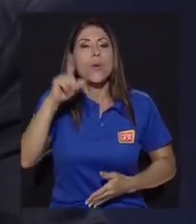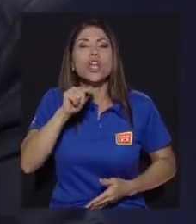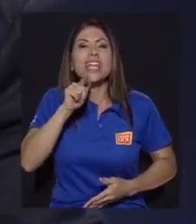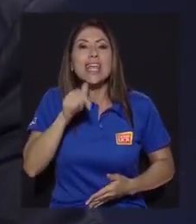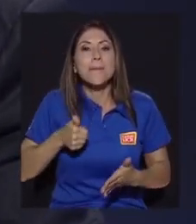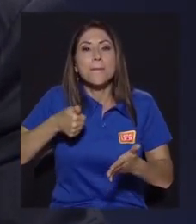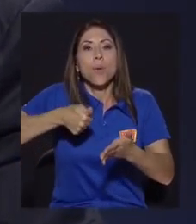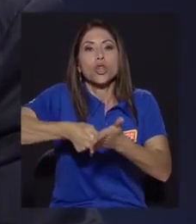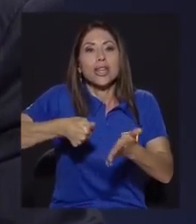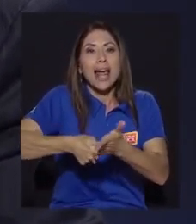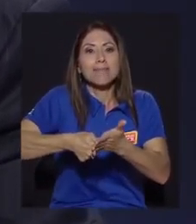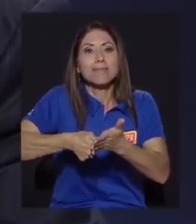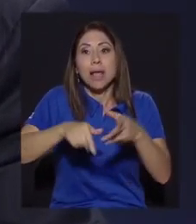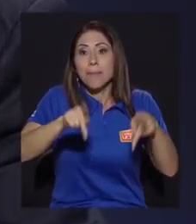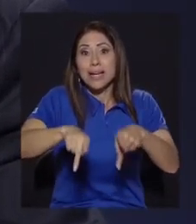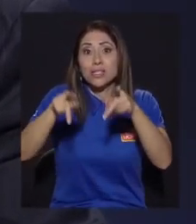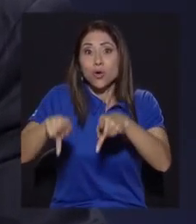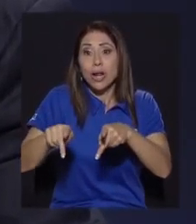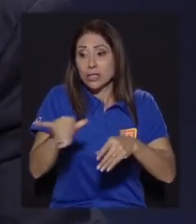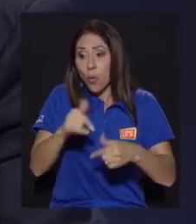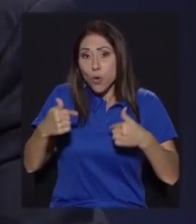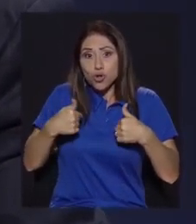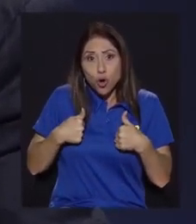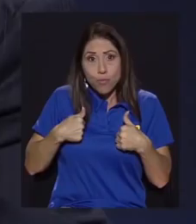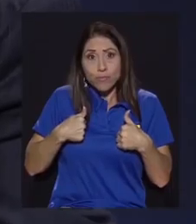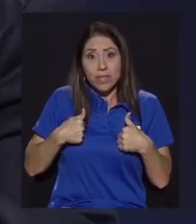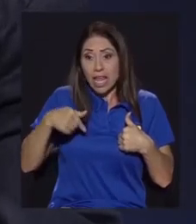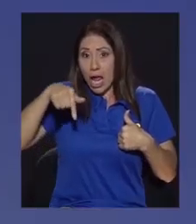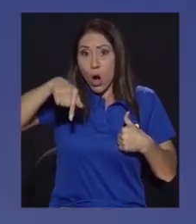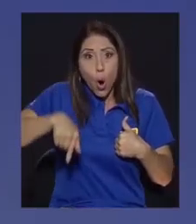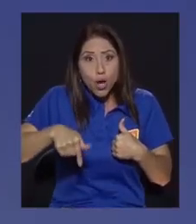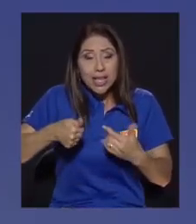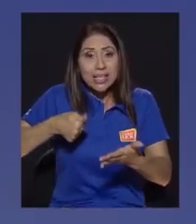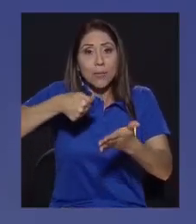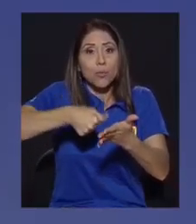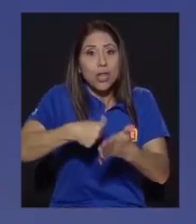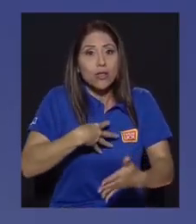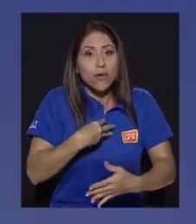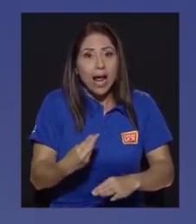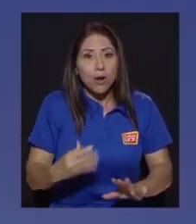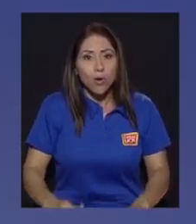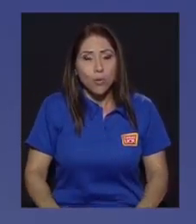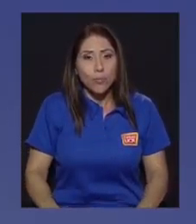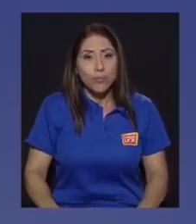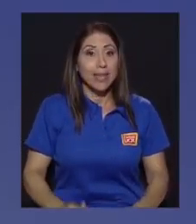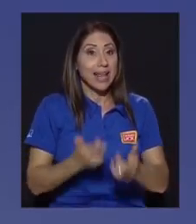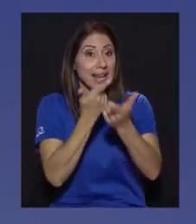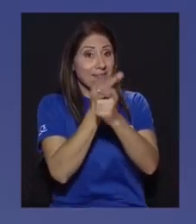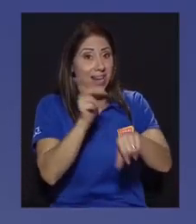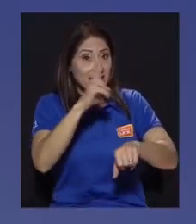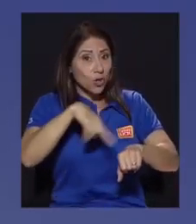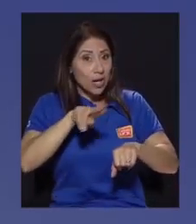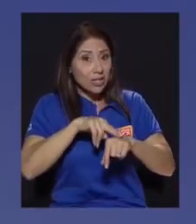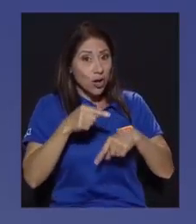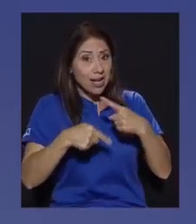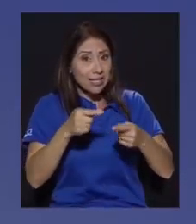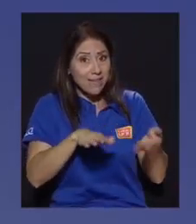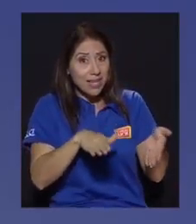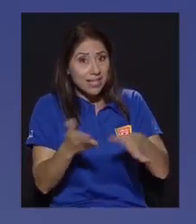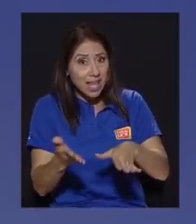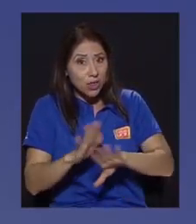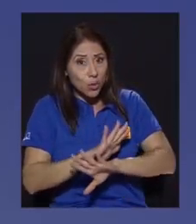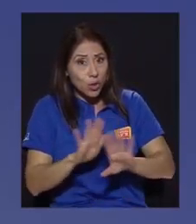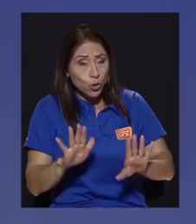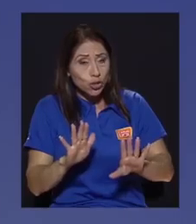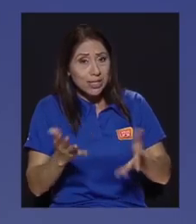como yo estamos botando blanco liberación nacional está falleciendo entonces